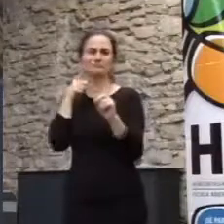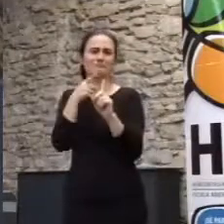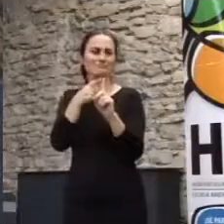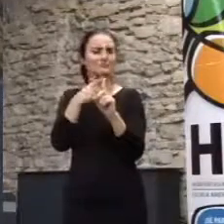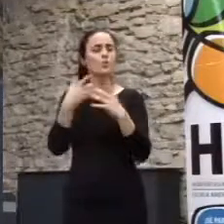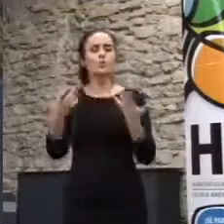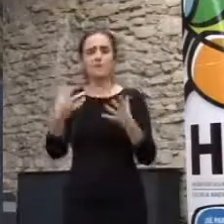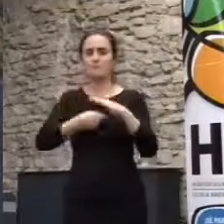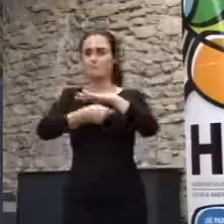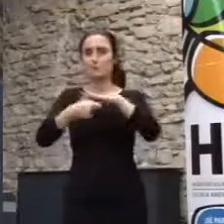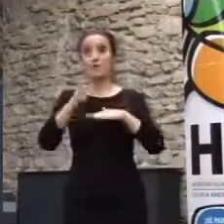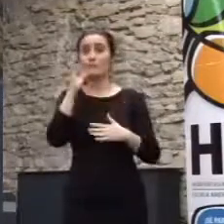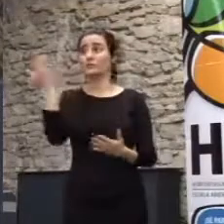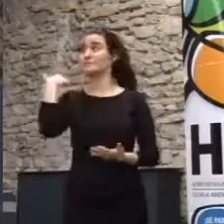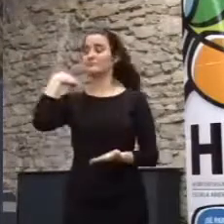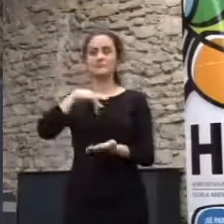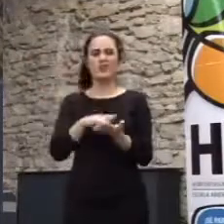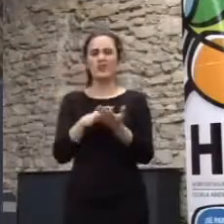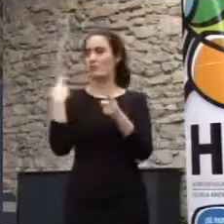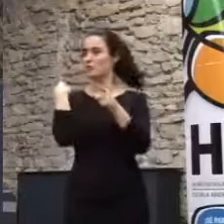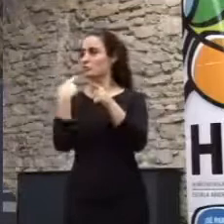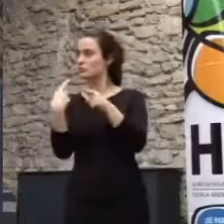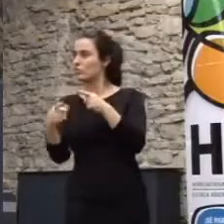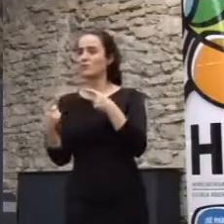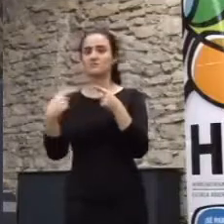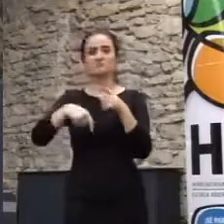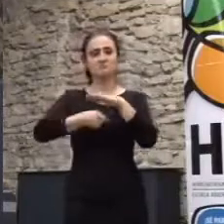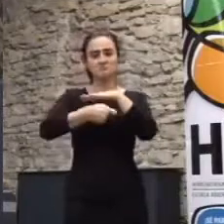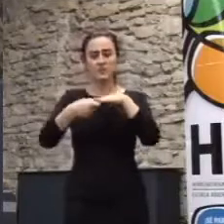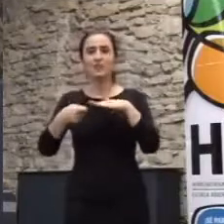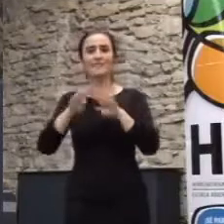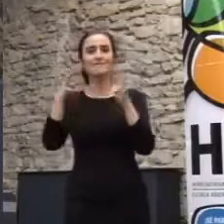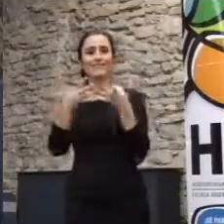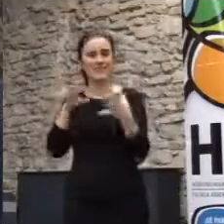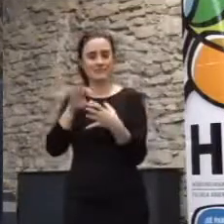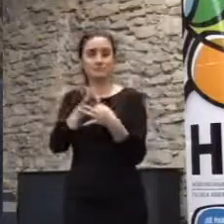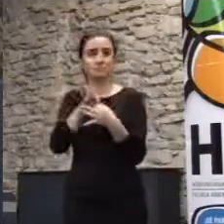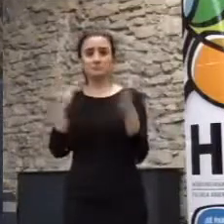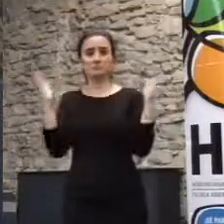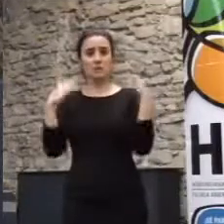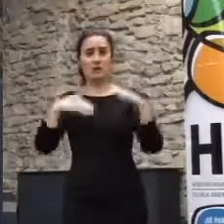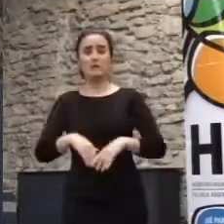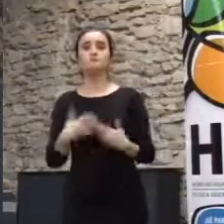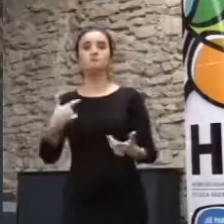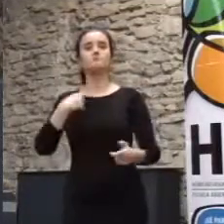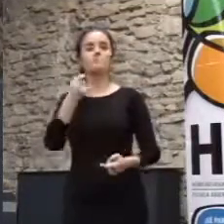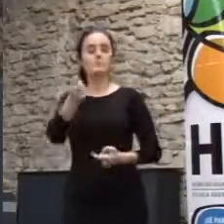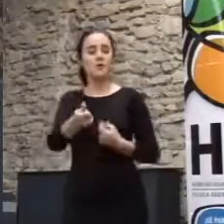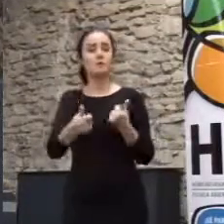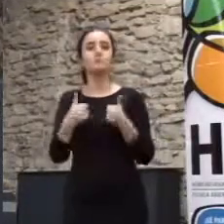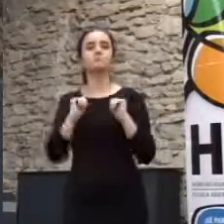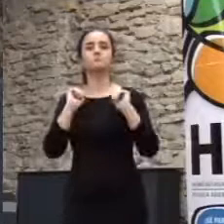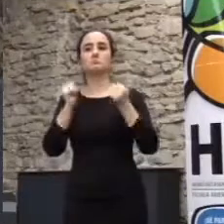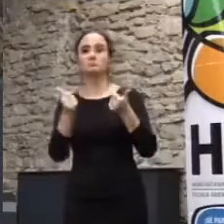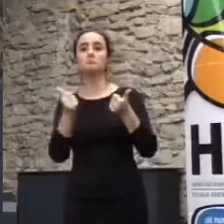momento tampoco había muchas cosas aquí en Vitoria en Internet. Empecé poquito a poco, primero